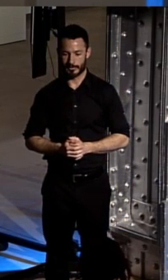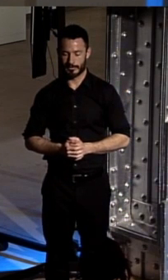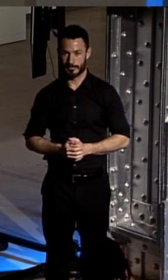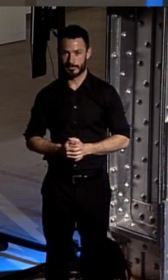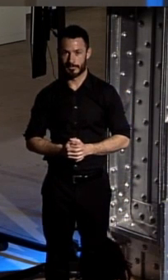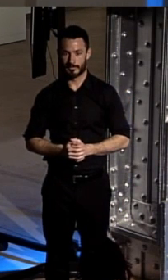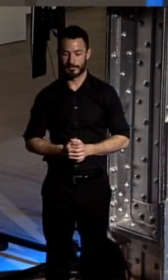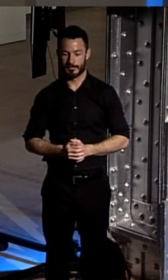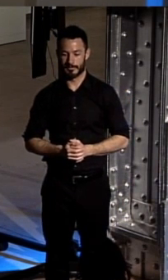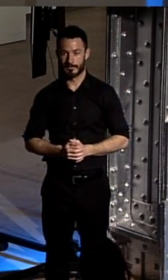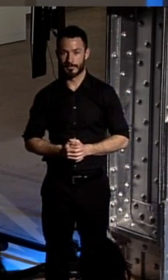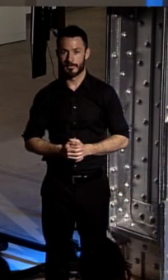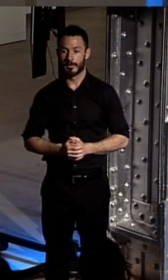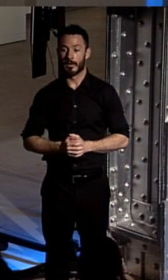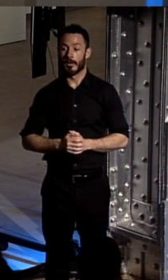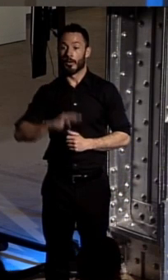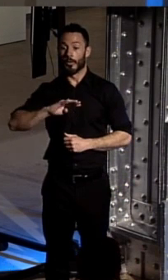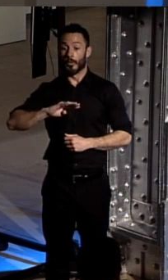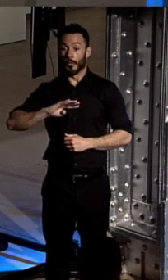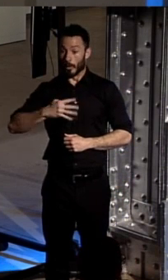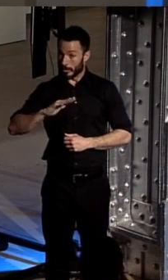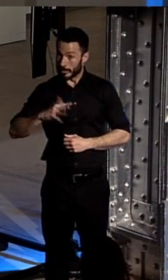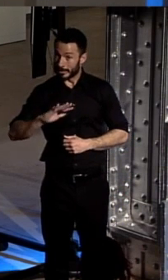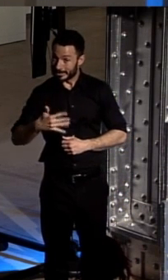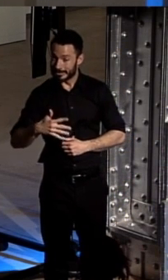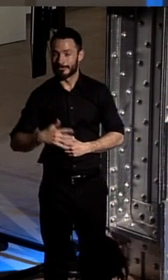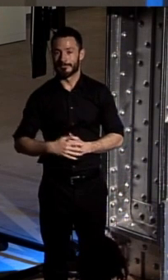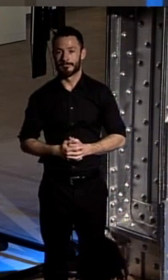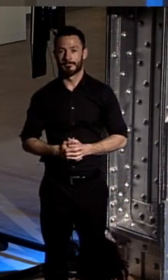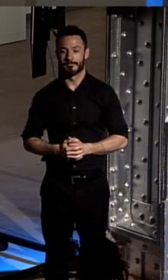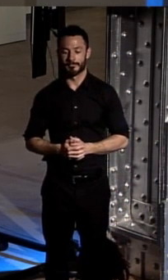tercera fila con cuarta fila, quinta fila con sexta fila.